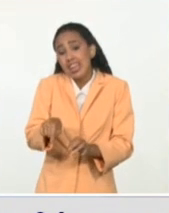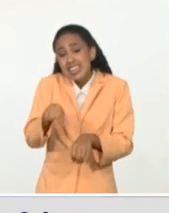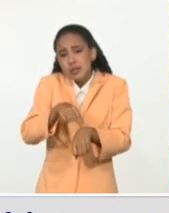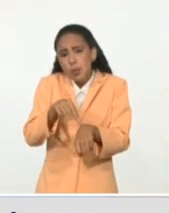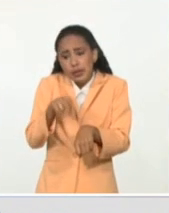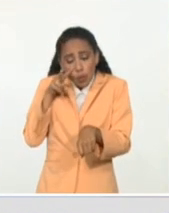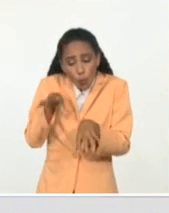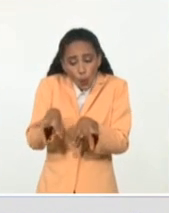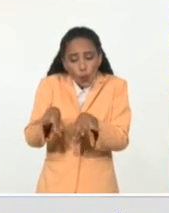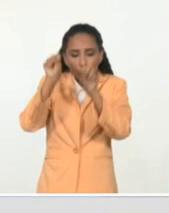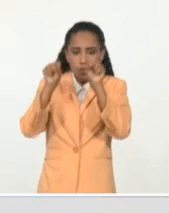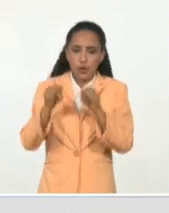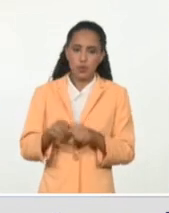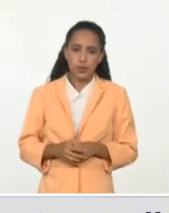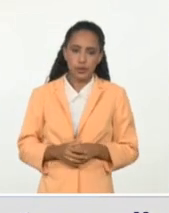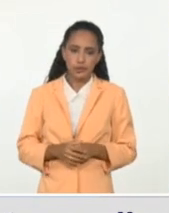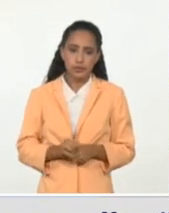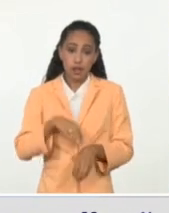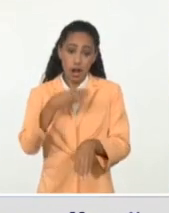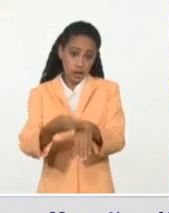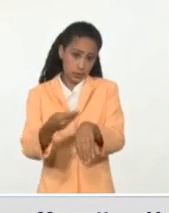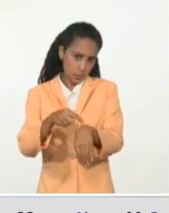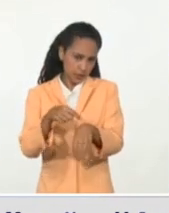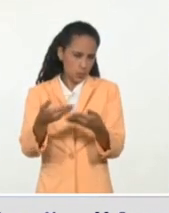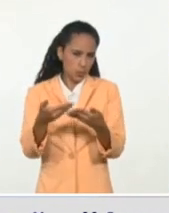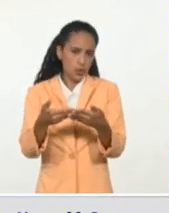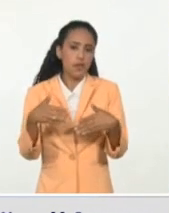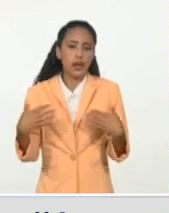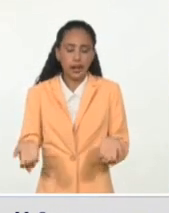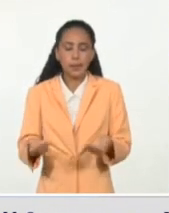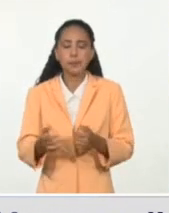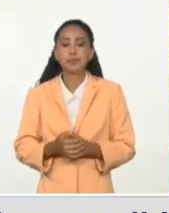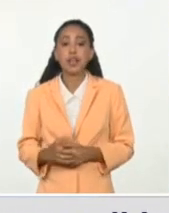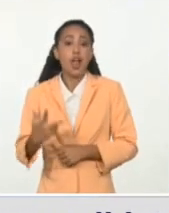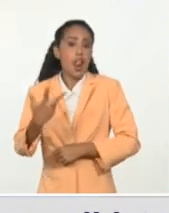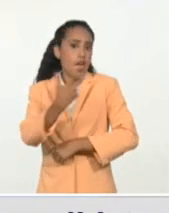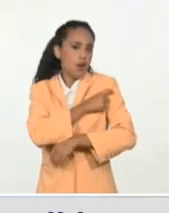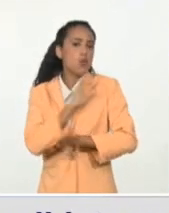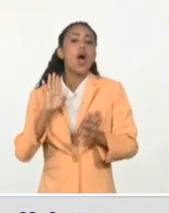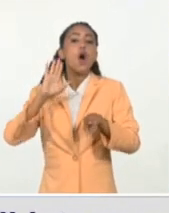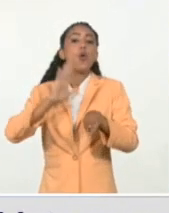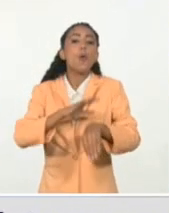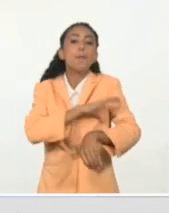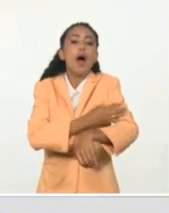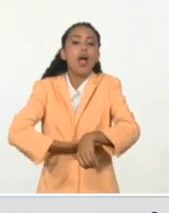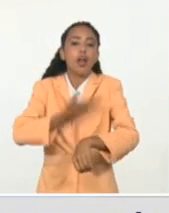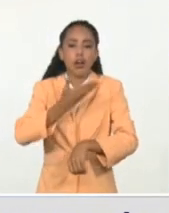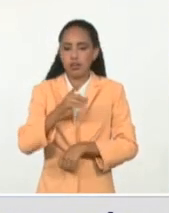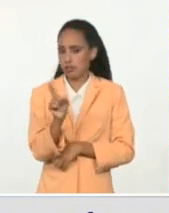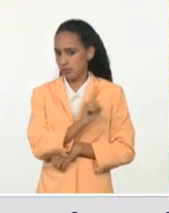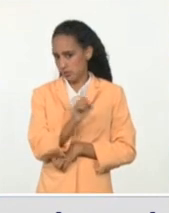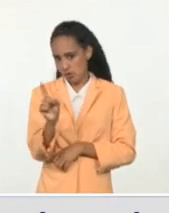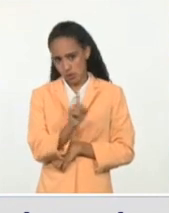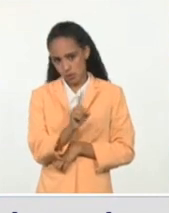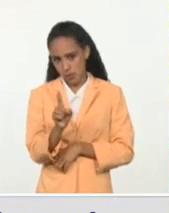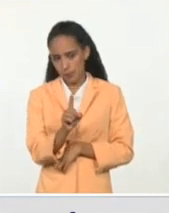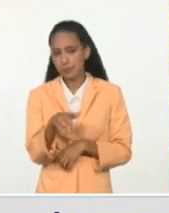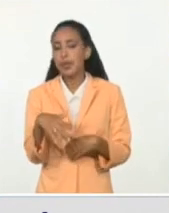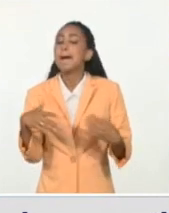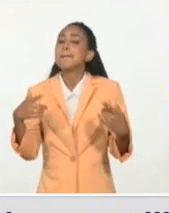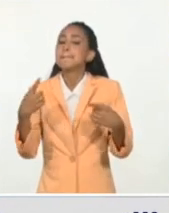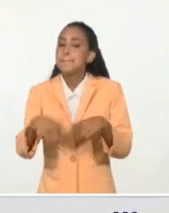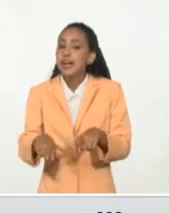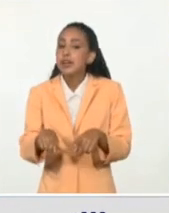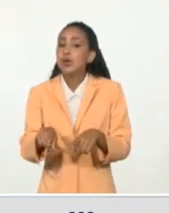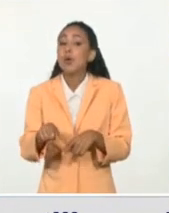las evidencias que tenemos es que la vacuna no es un factor predisponente a la hipertensión arterial, sino que se están descubriendo